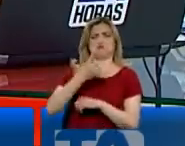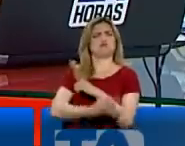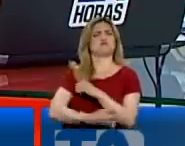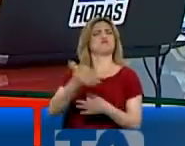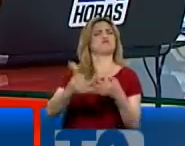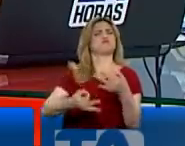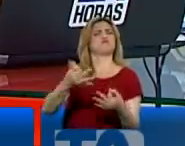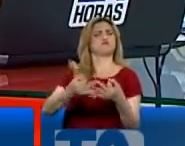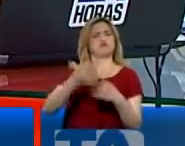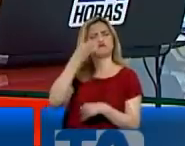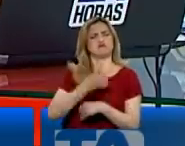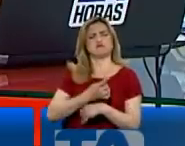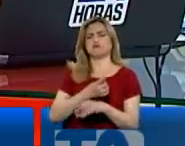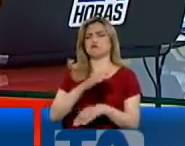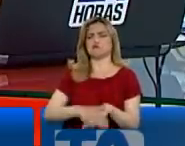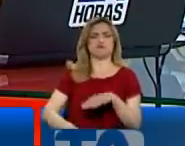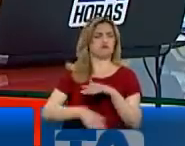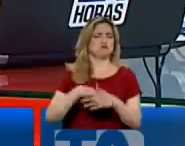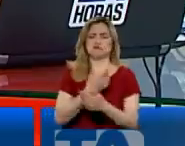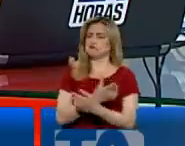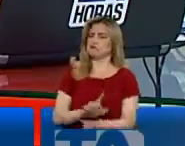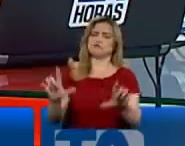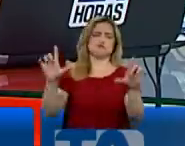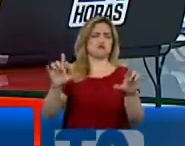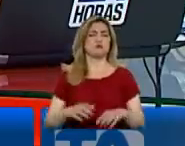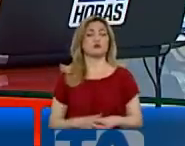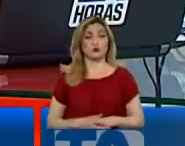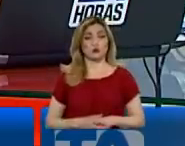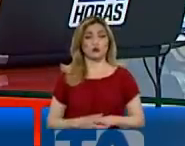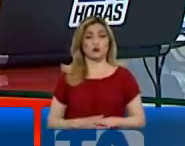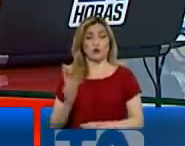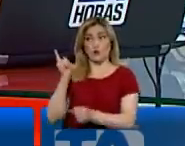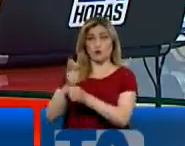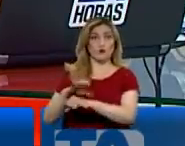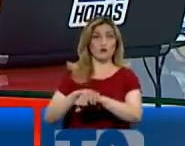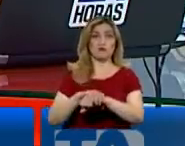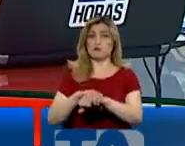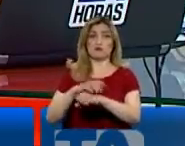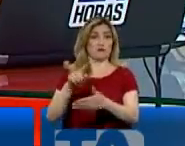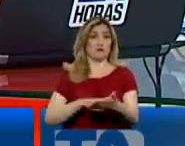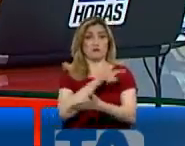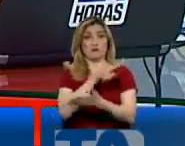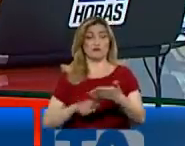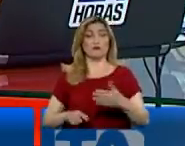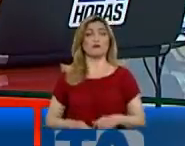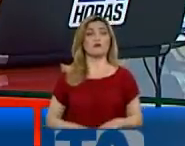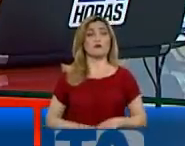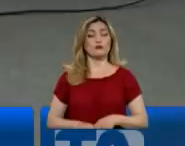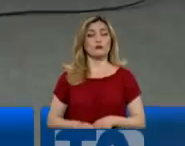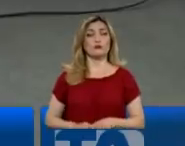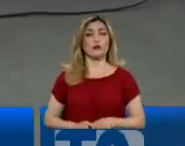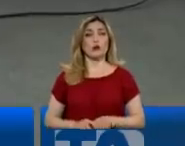investigaba el delito de peculado con ello se deberán dejar sin efecto todas las medidas cautelares que pesaban sobre los procesados